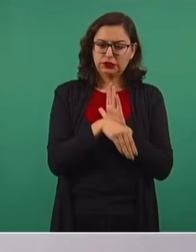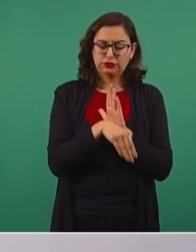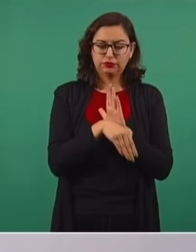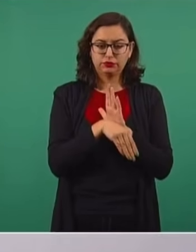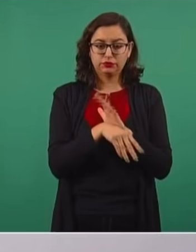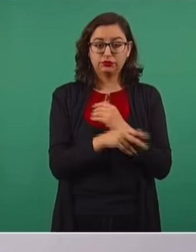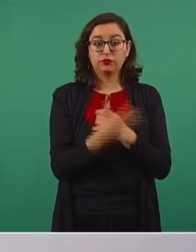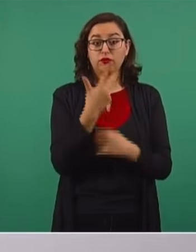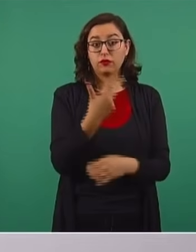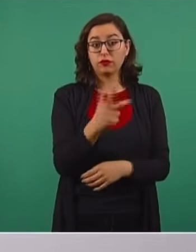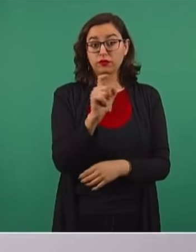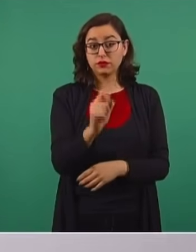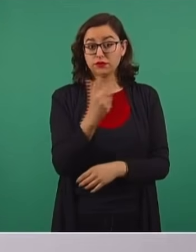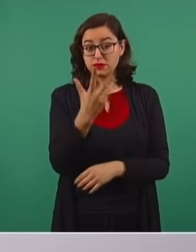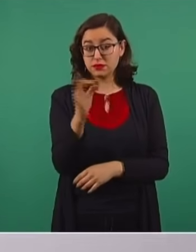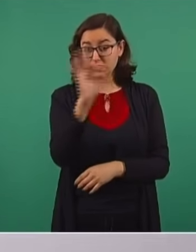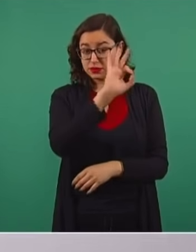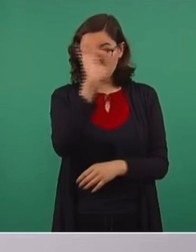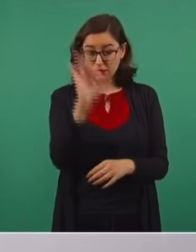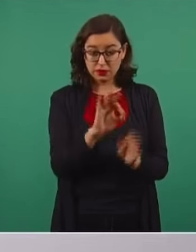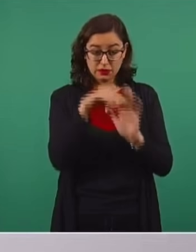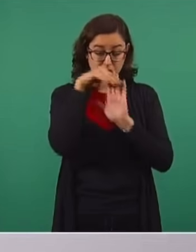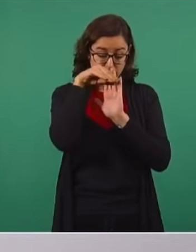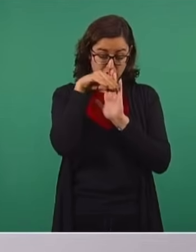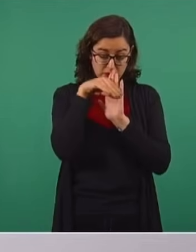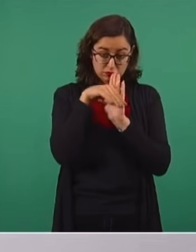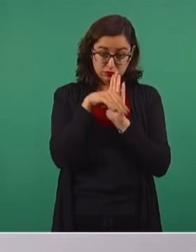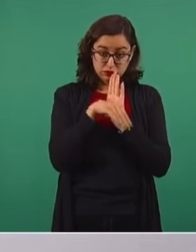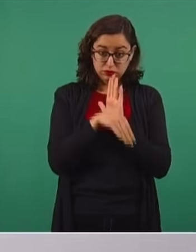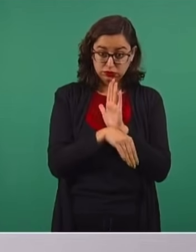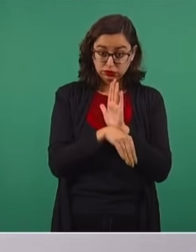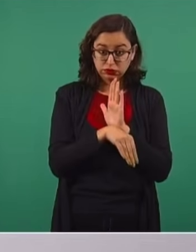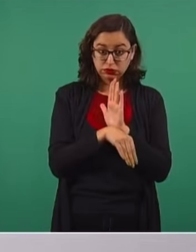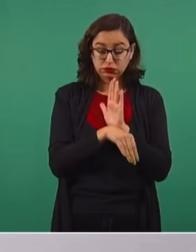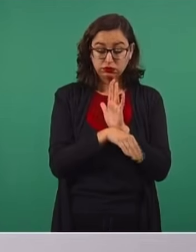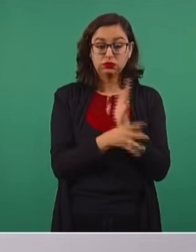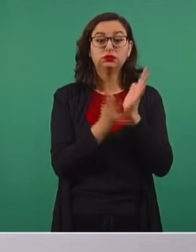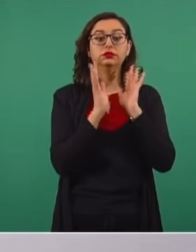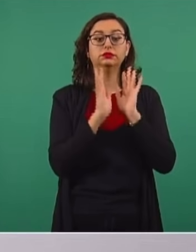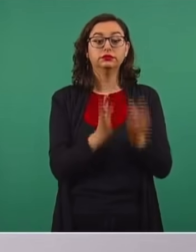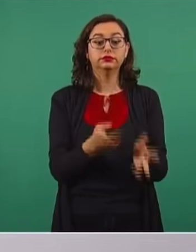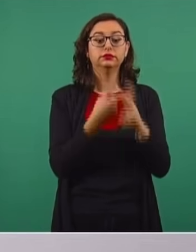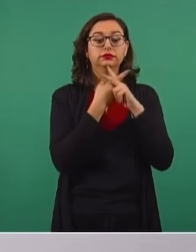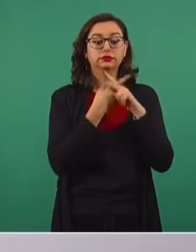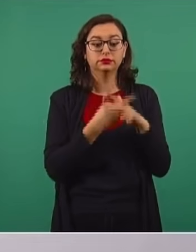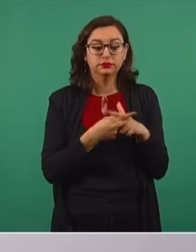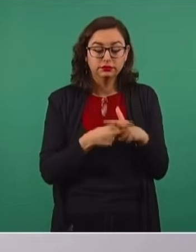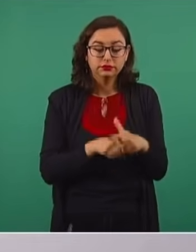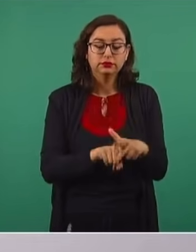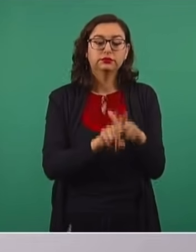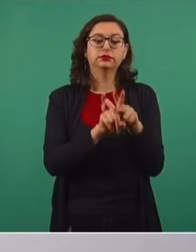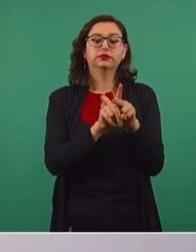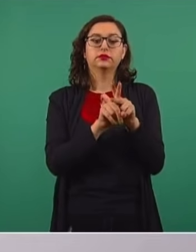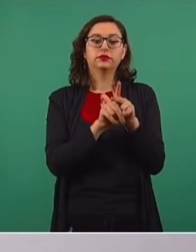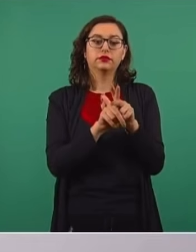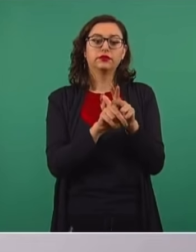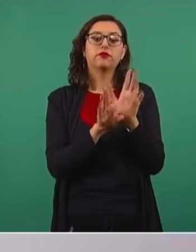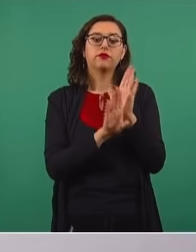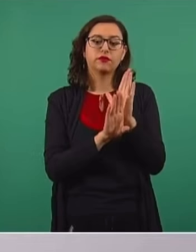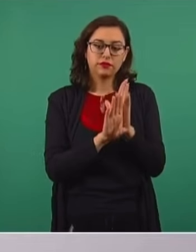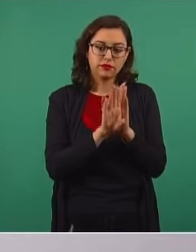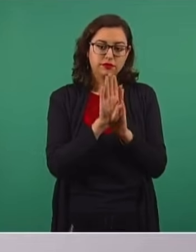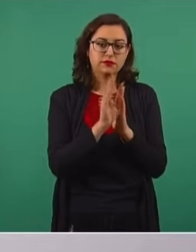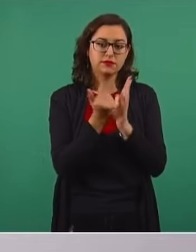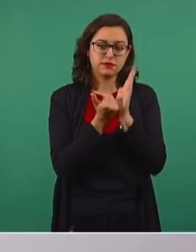8.5 por ciento ya estamos levantando ya con ese pronóstico